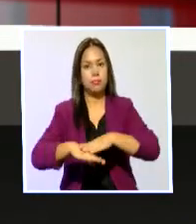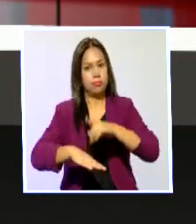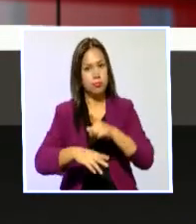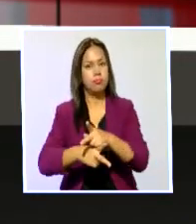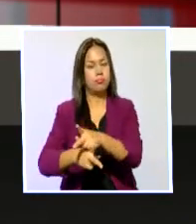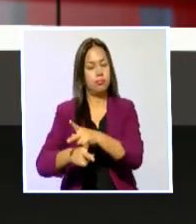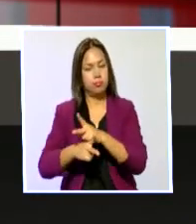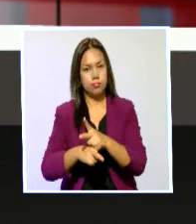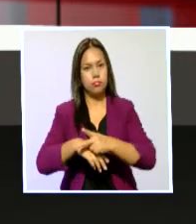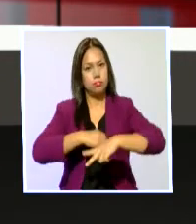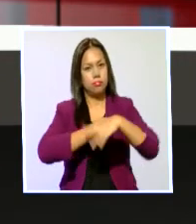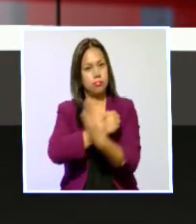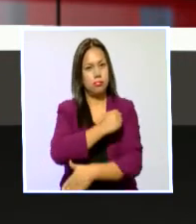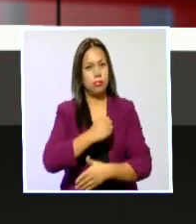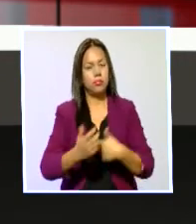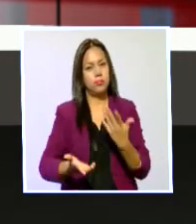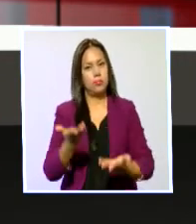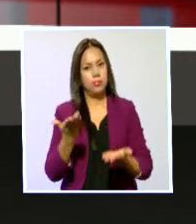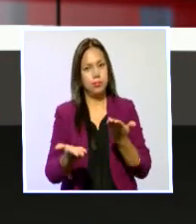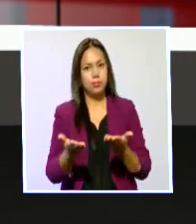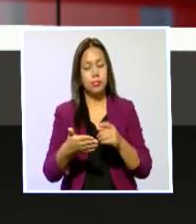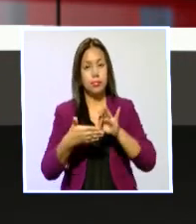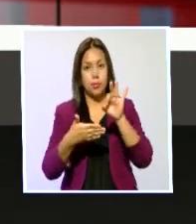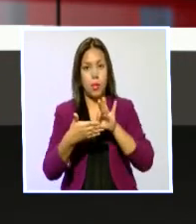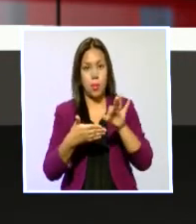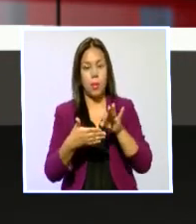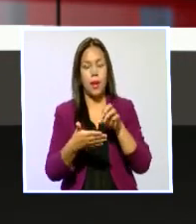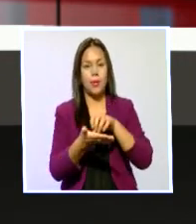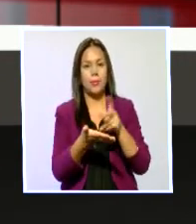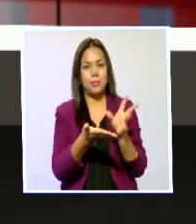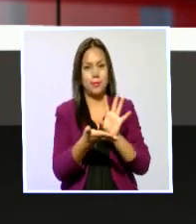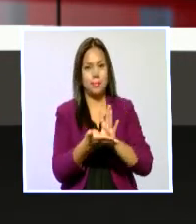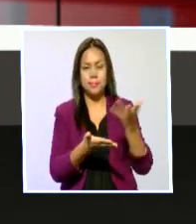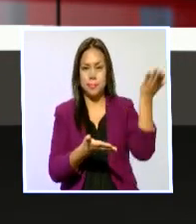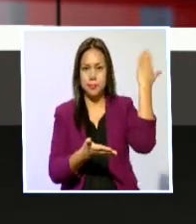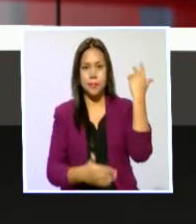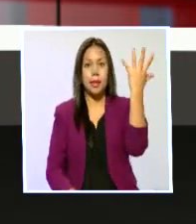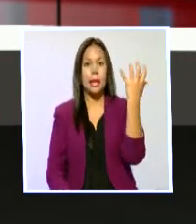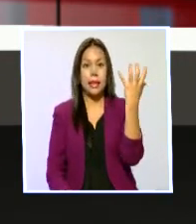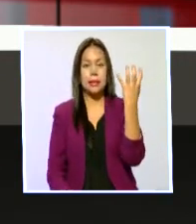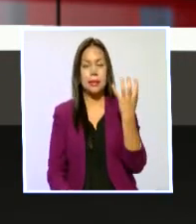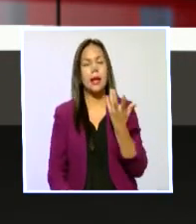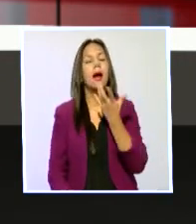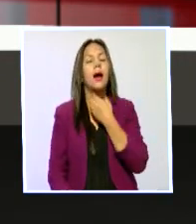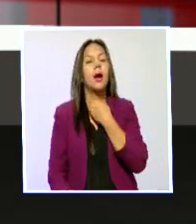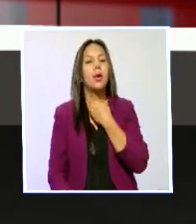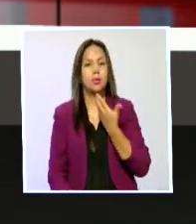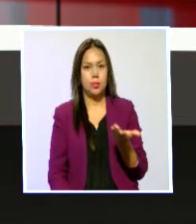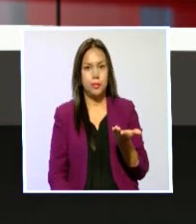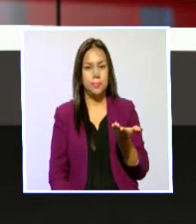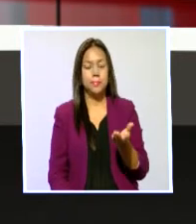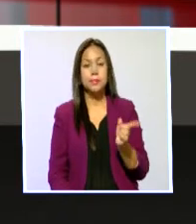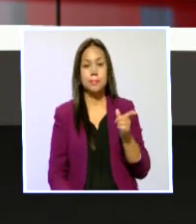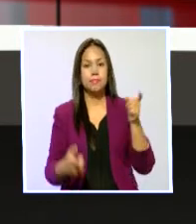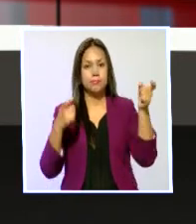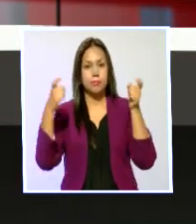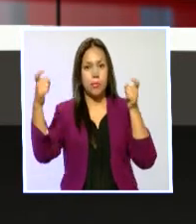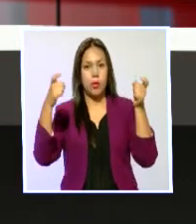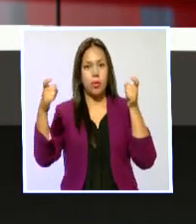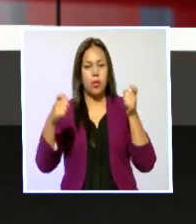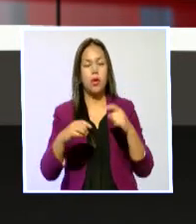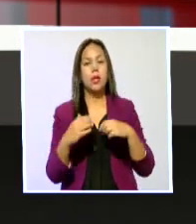y sanción de siniestros de tránsito aprobado por la Asamblea Nacional el pasado 15 de agosto. La implementación de controles